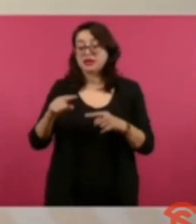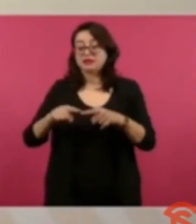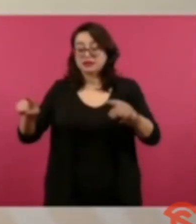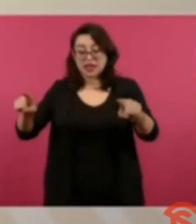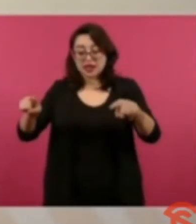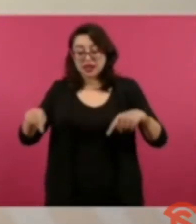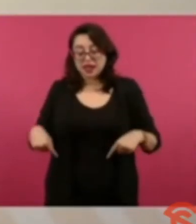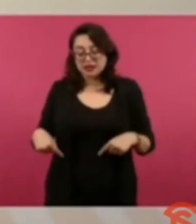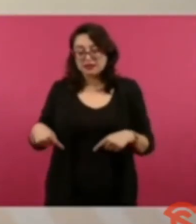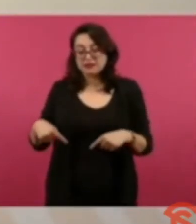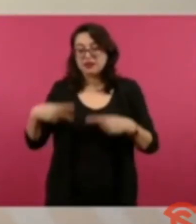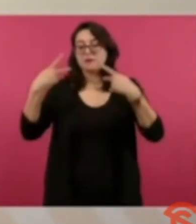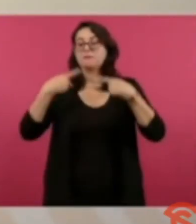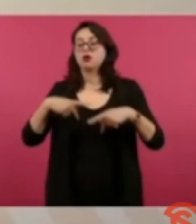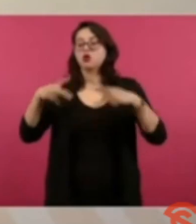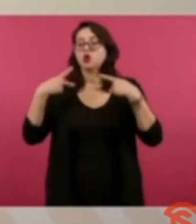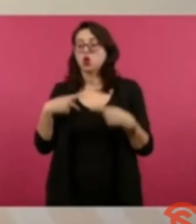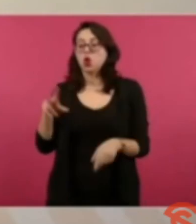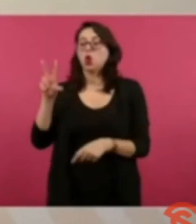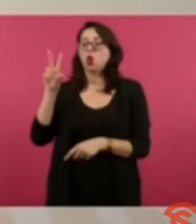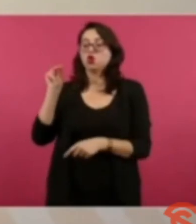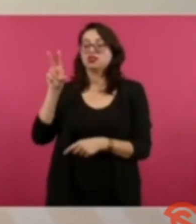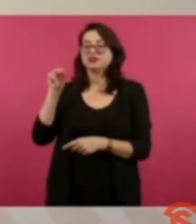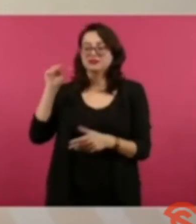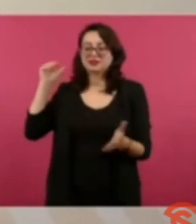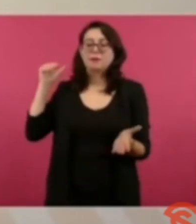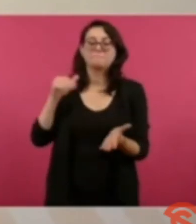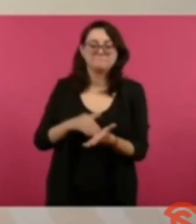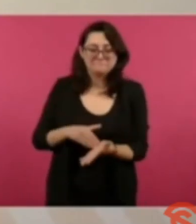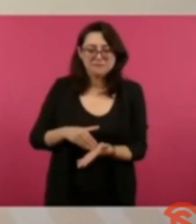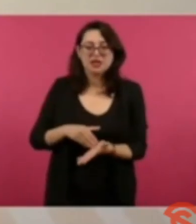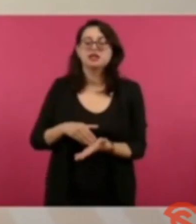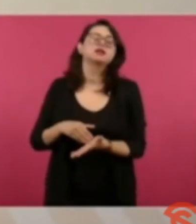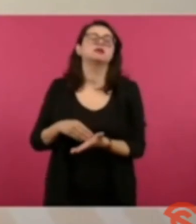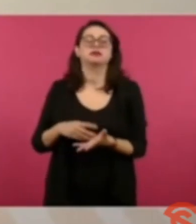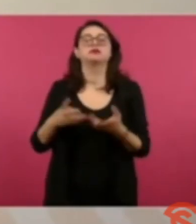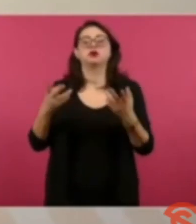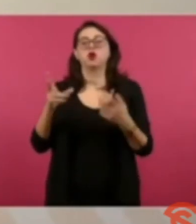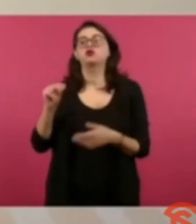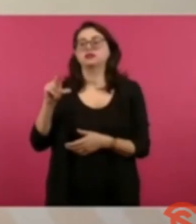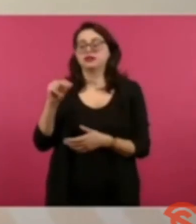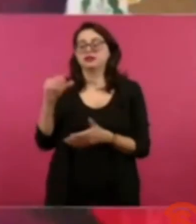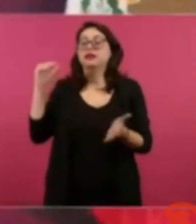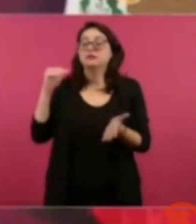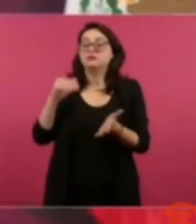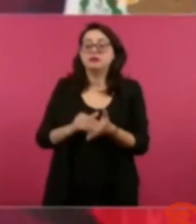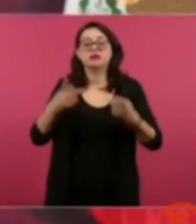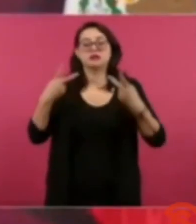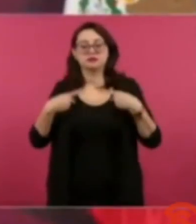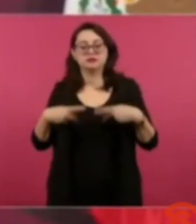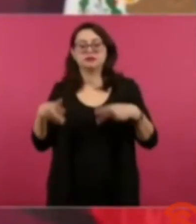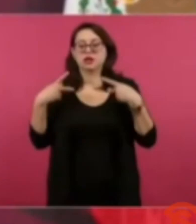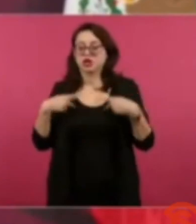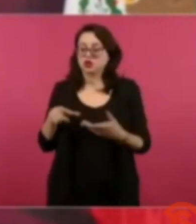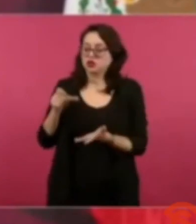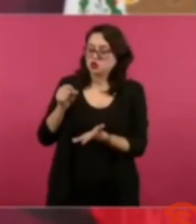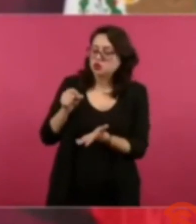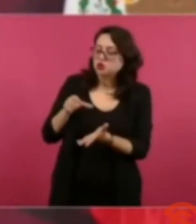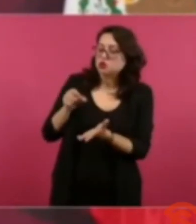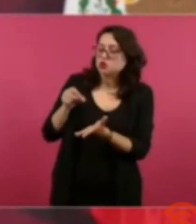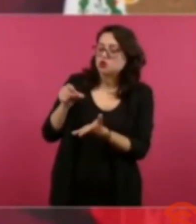80,000, para ser exactos, 80,000. Y por eso ese